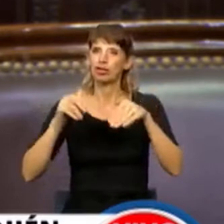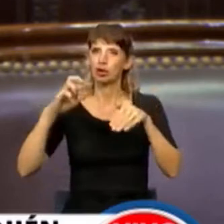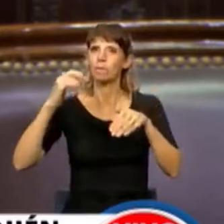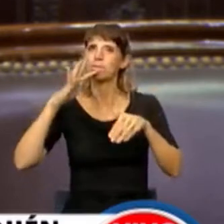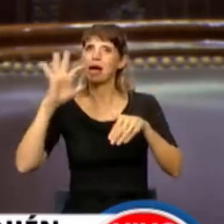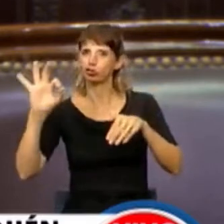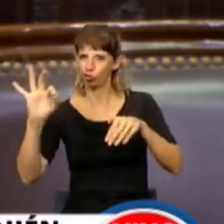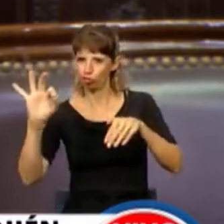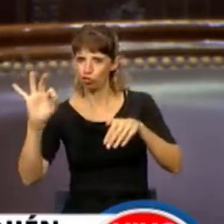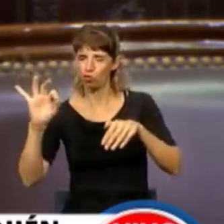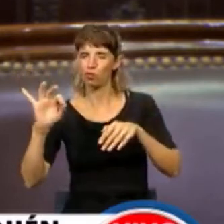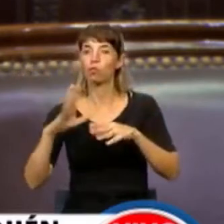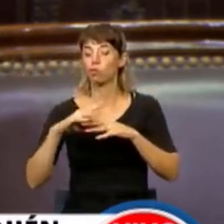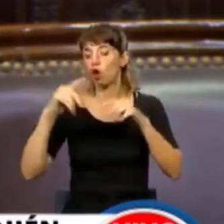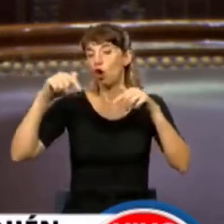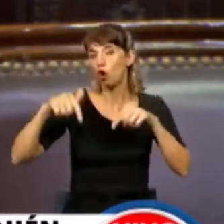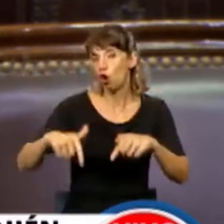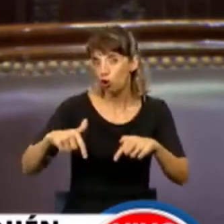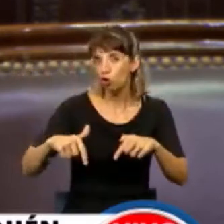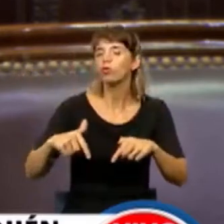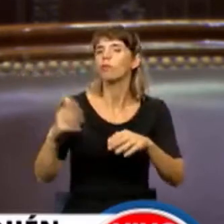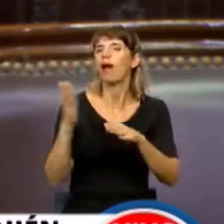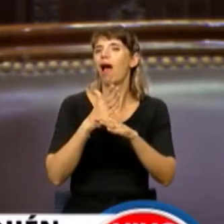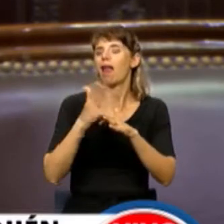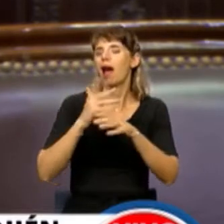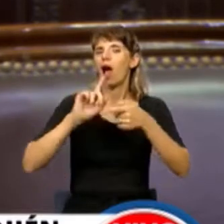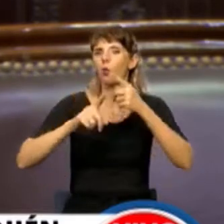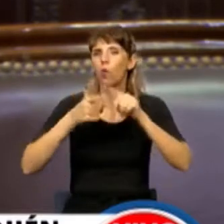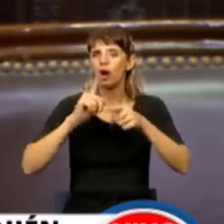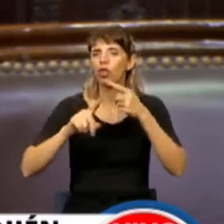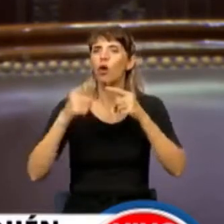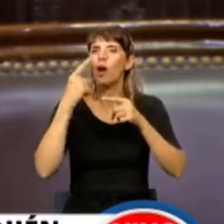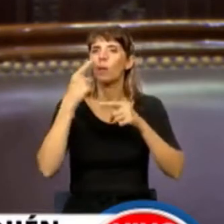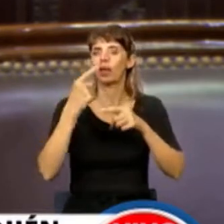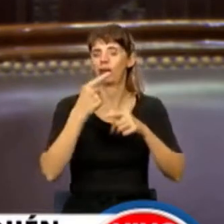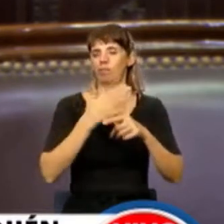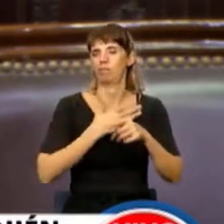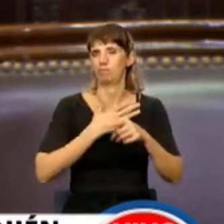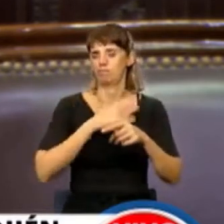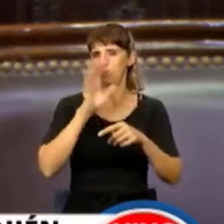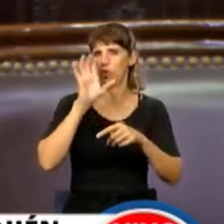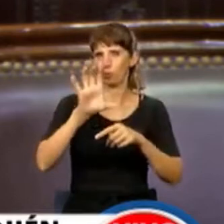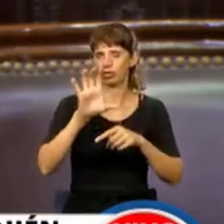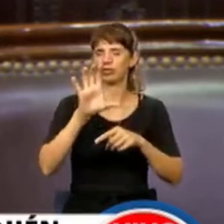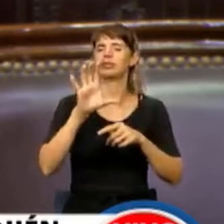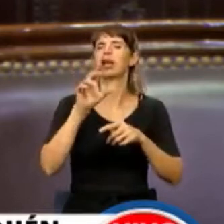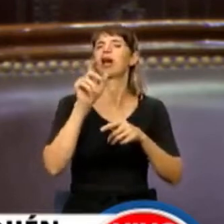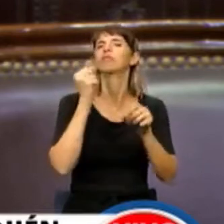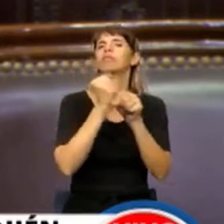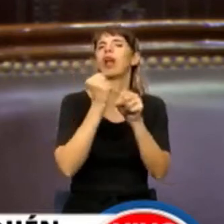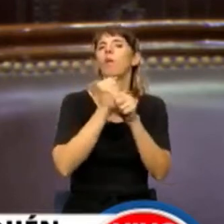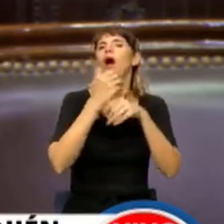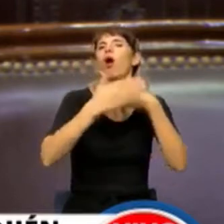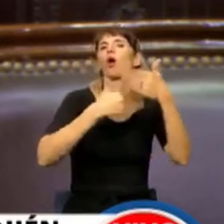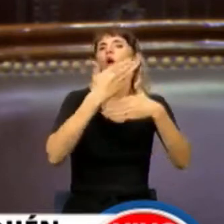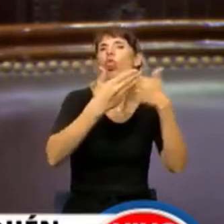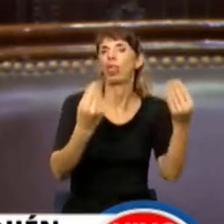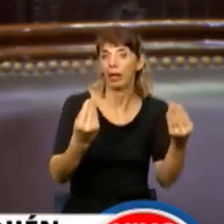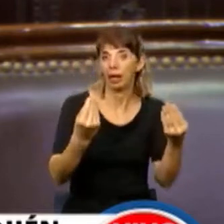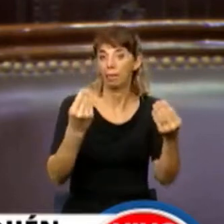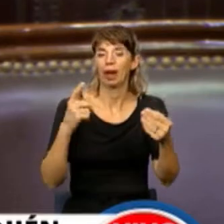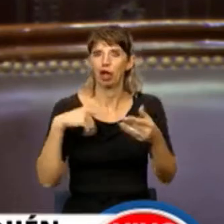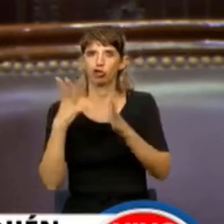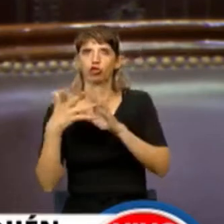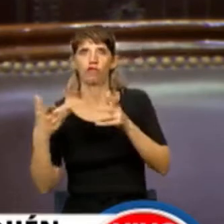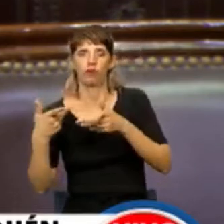ponernos de acuerdo en qué trabajo venía realizando en sí el gobierno de la provincia y de qué manera podíamos nosotros también apuntalar el